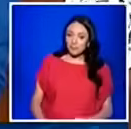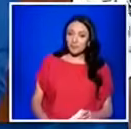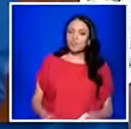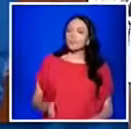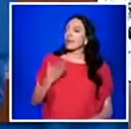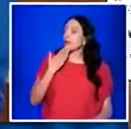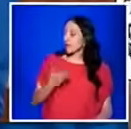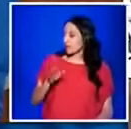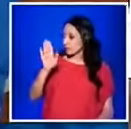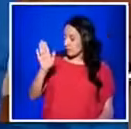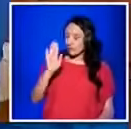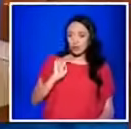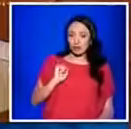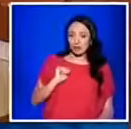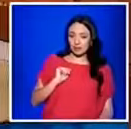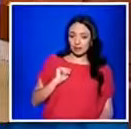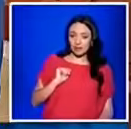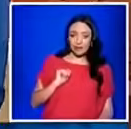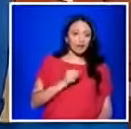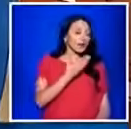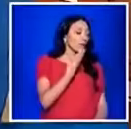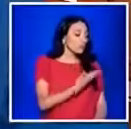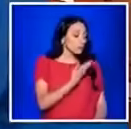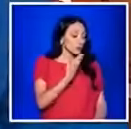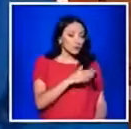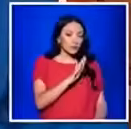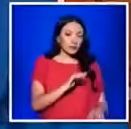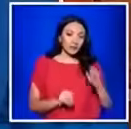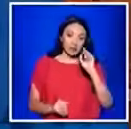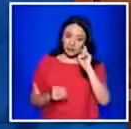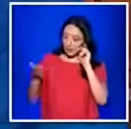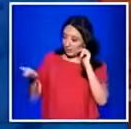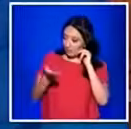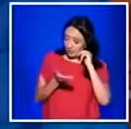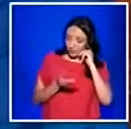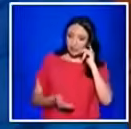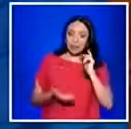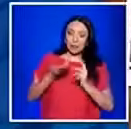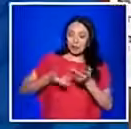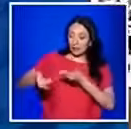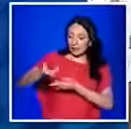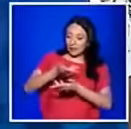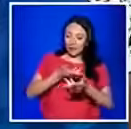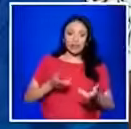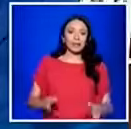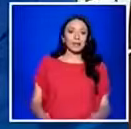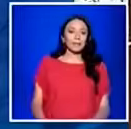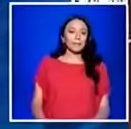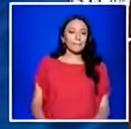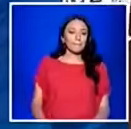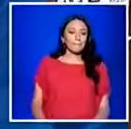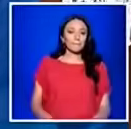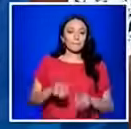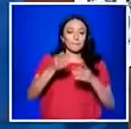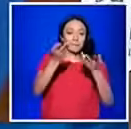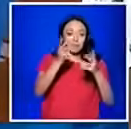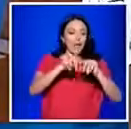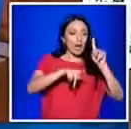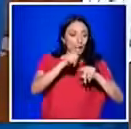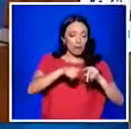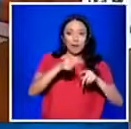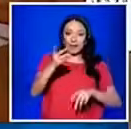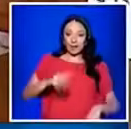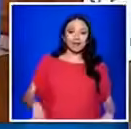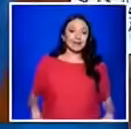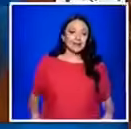y en la carrera profesional, el mejor de los éxitos. Muchas gracias, gracias a todos. A compartir con la familia. Gracias, con la familia, con los amigos. La familia del